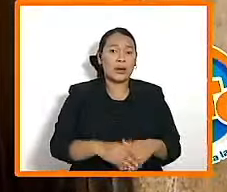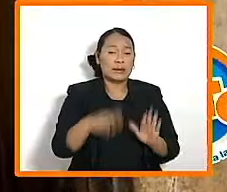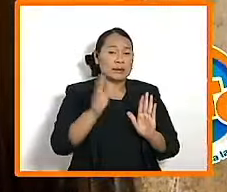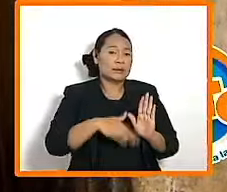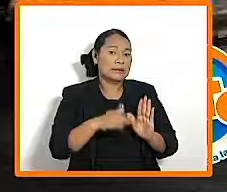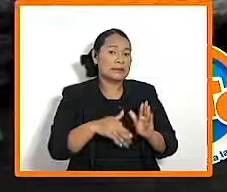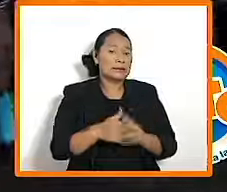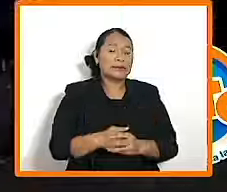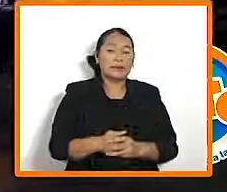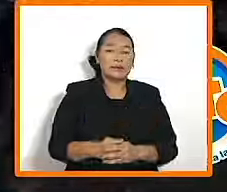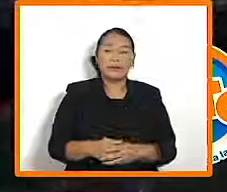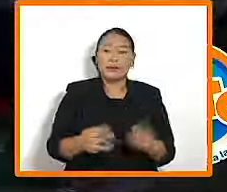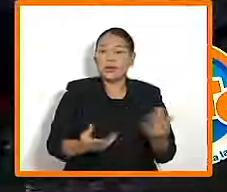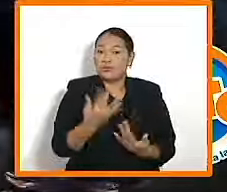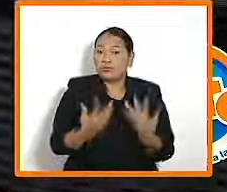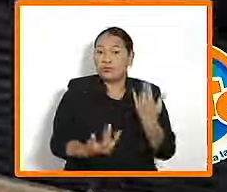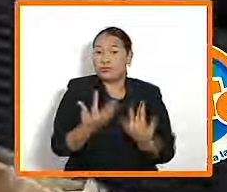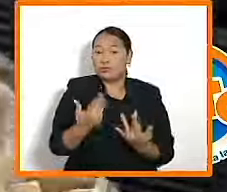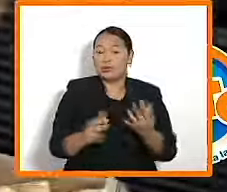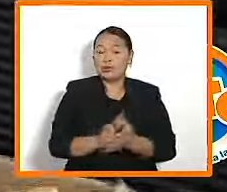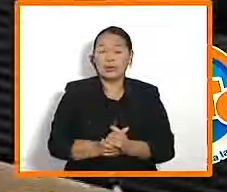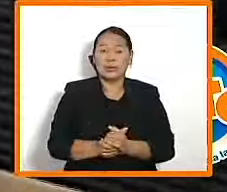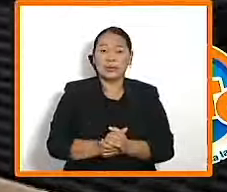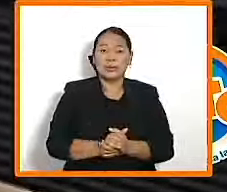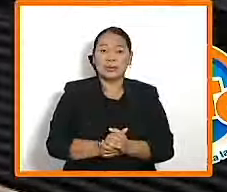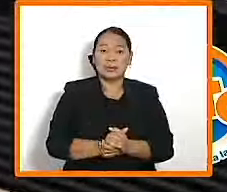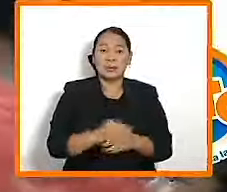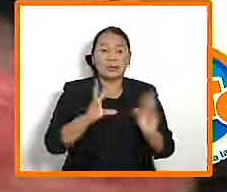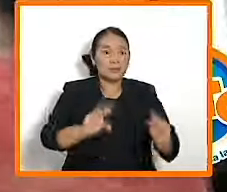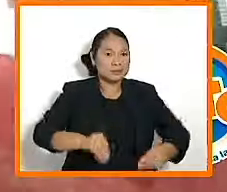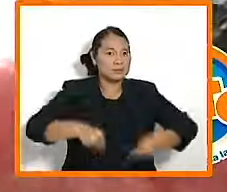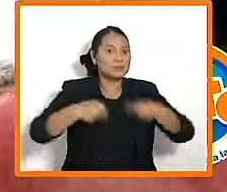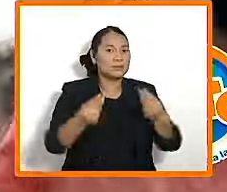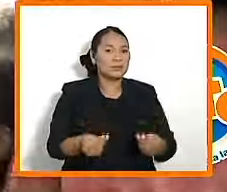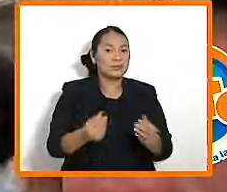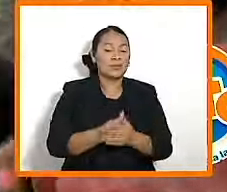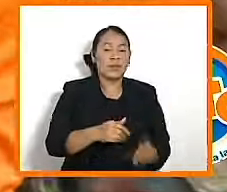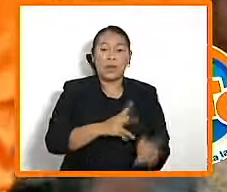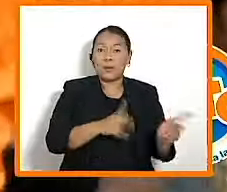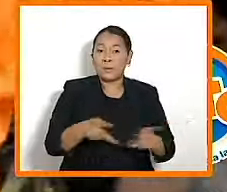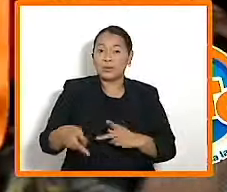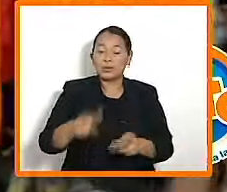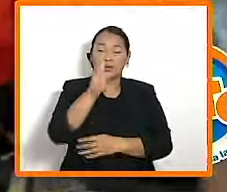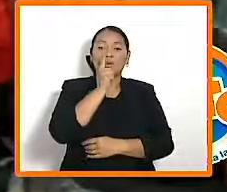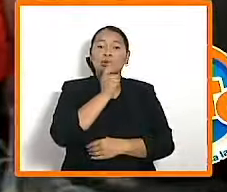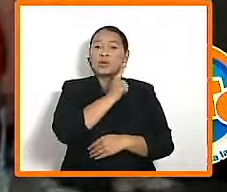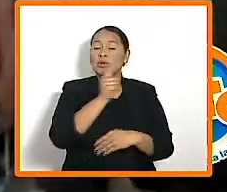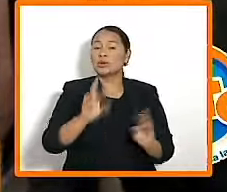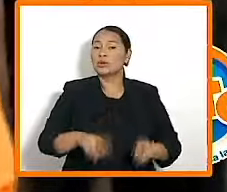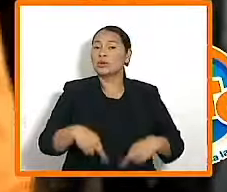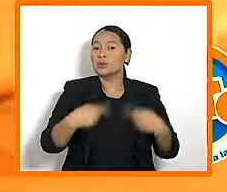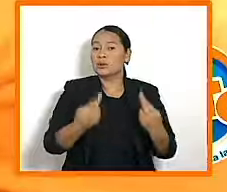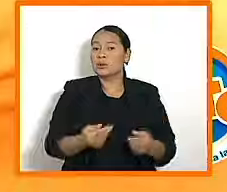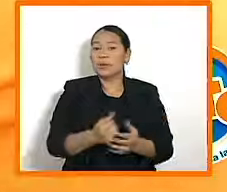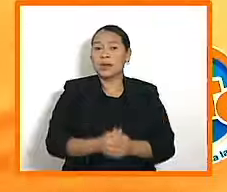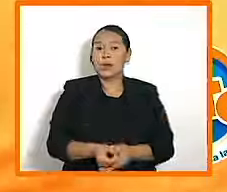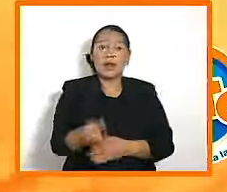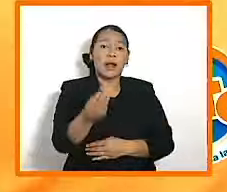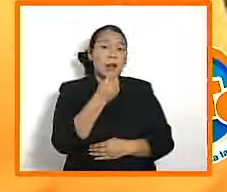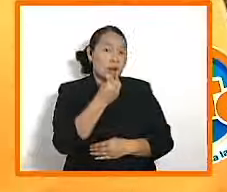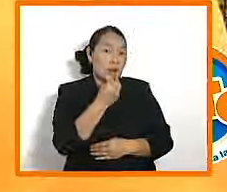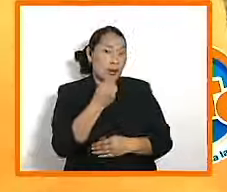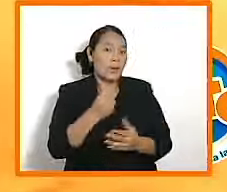las instalaciones del Mercado La donación llevada a través de los voluntarios de loto consistió en alimentos entregados a las